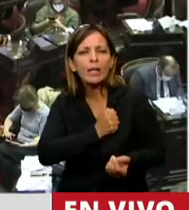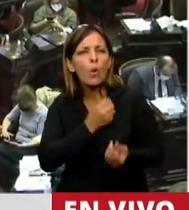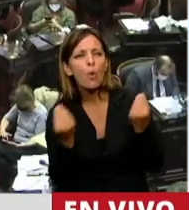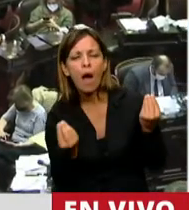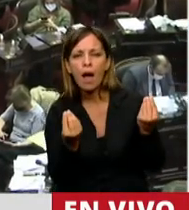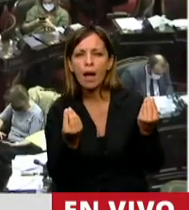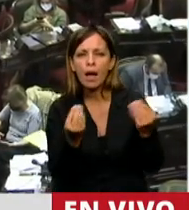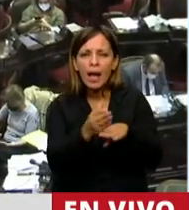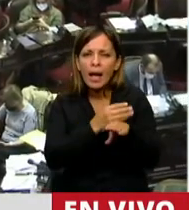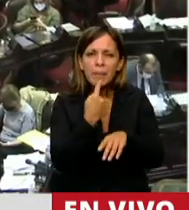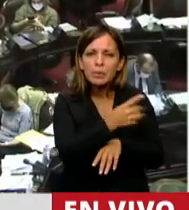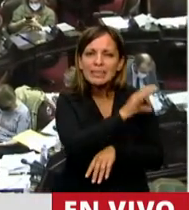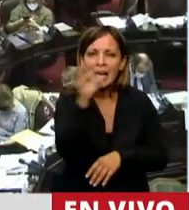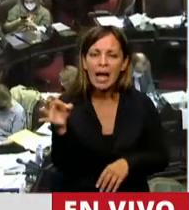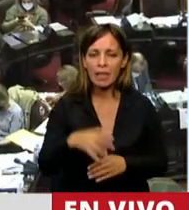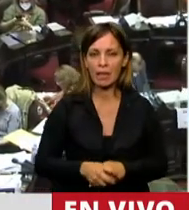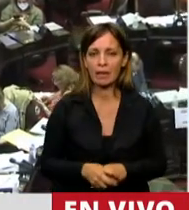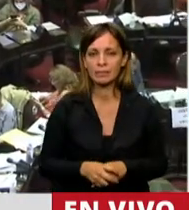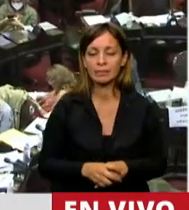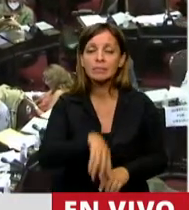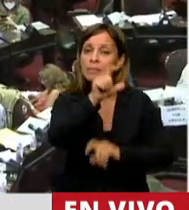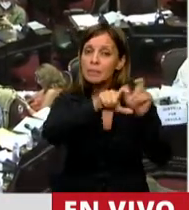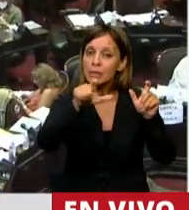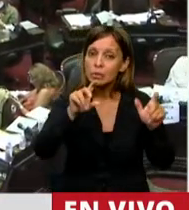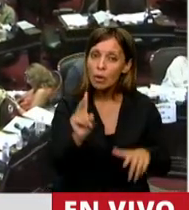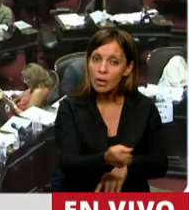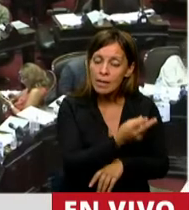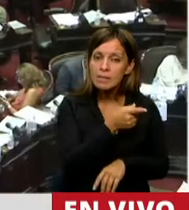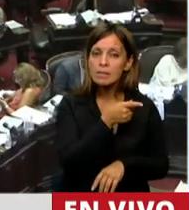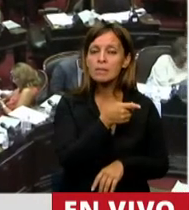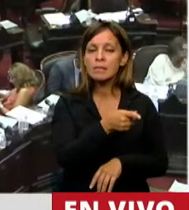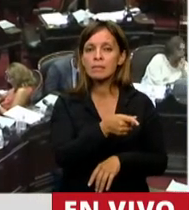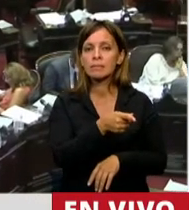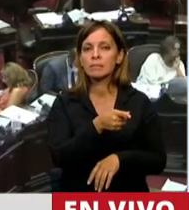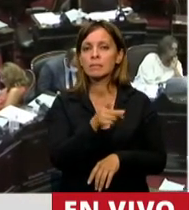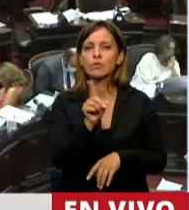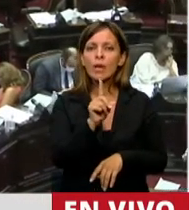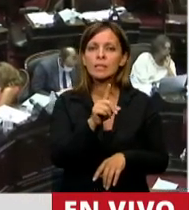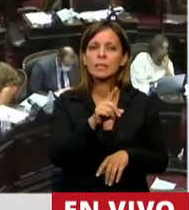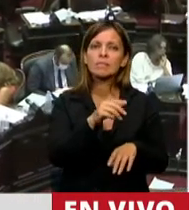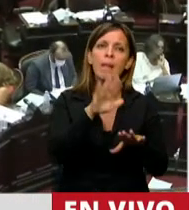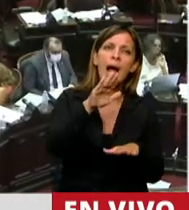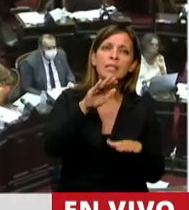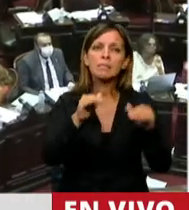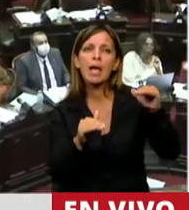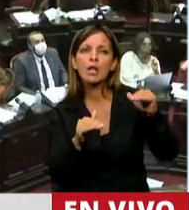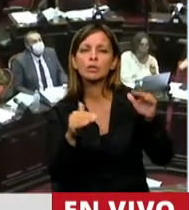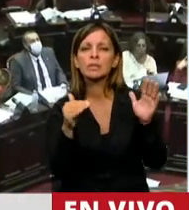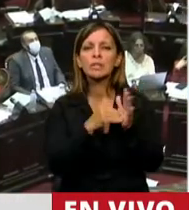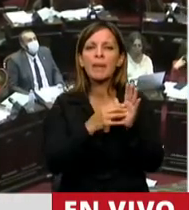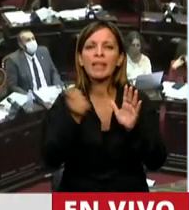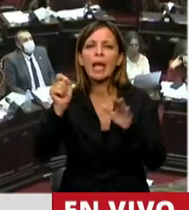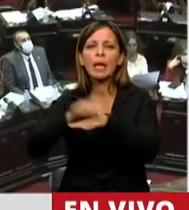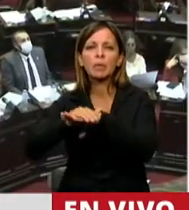profesan. Y tampoco las víctimas son más o menos víctimas según quienes sean sus